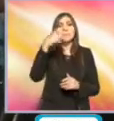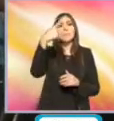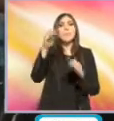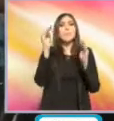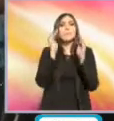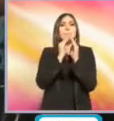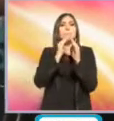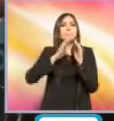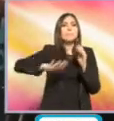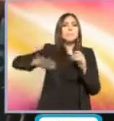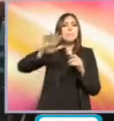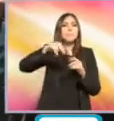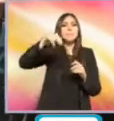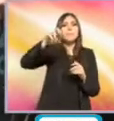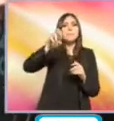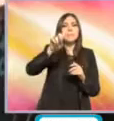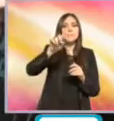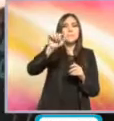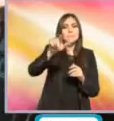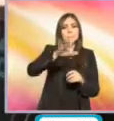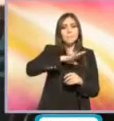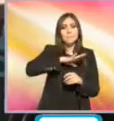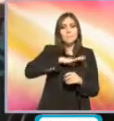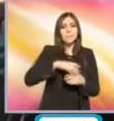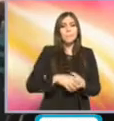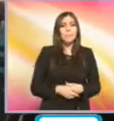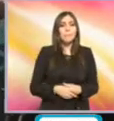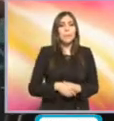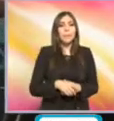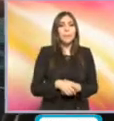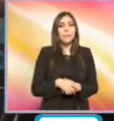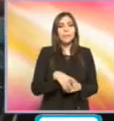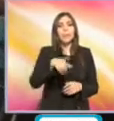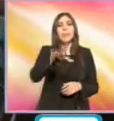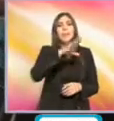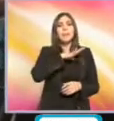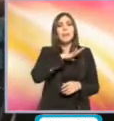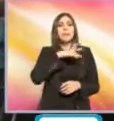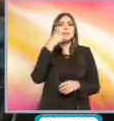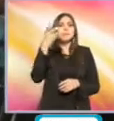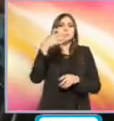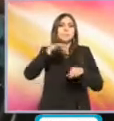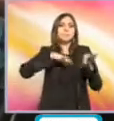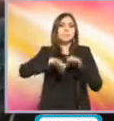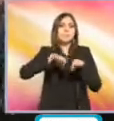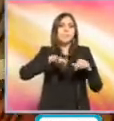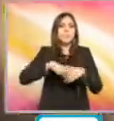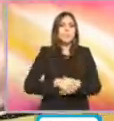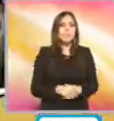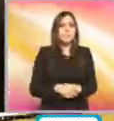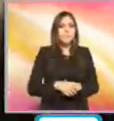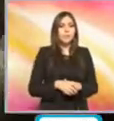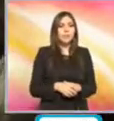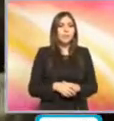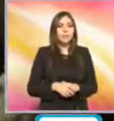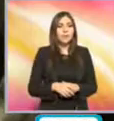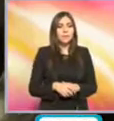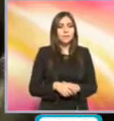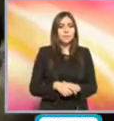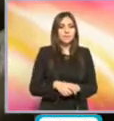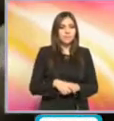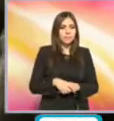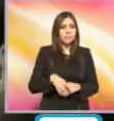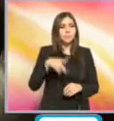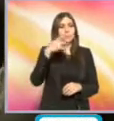en esa, que tenía él, ahí instaló igual un banco y un mollejón. ¿Este